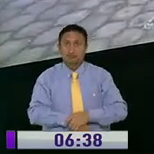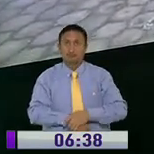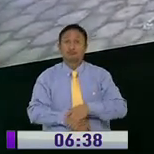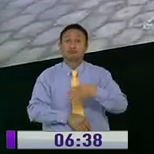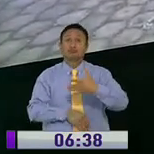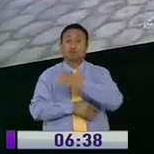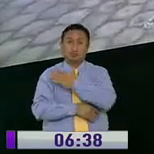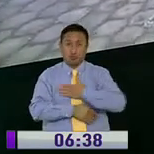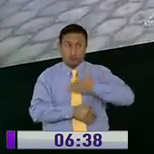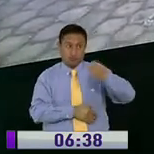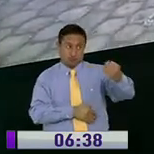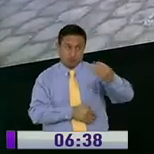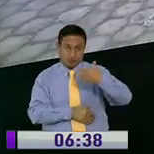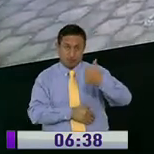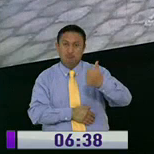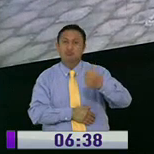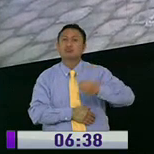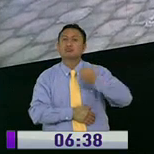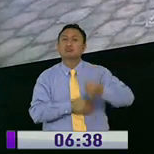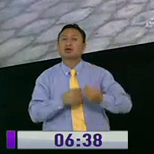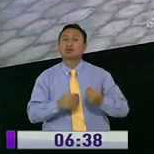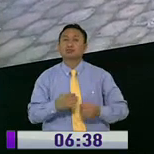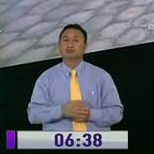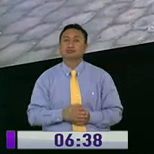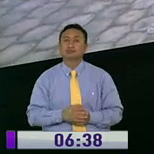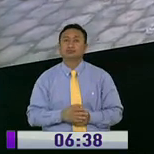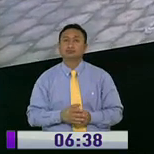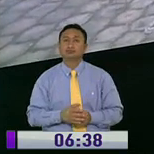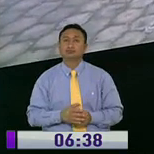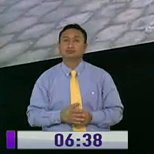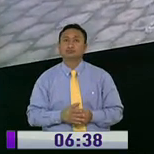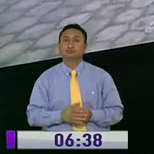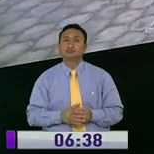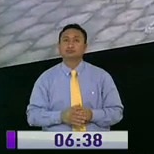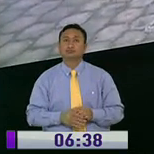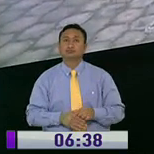cuente en detalle, Sofía, ¿qué están haciendo ahí la gente de aseo? Adelante.